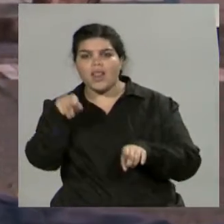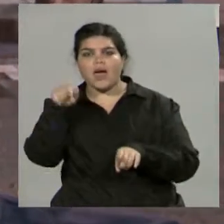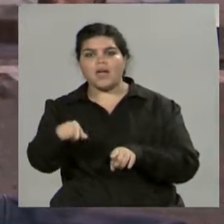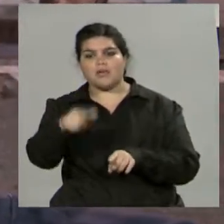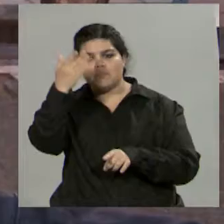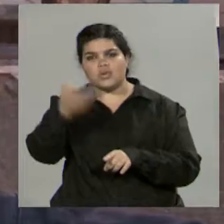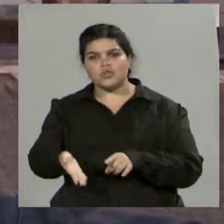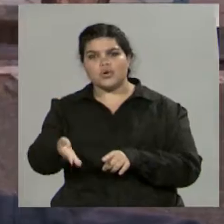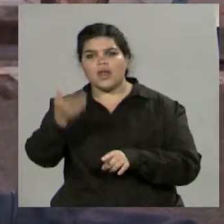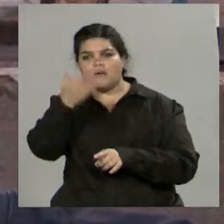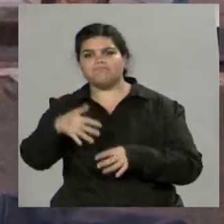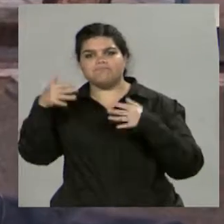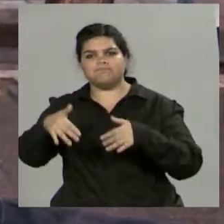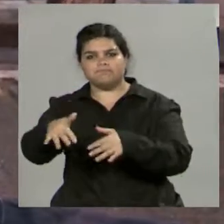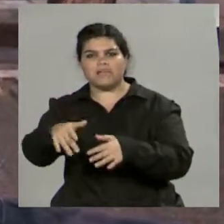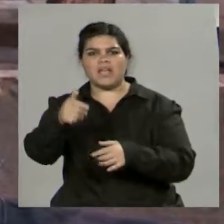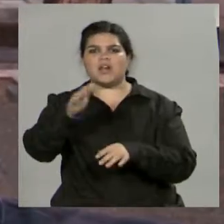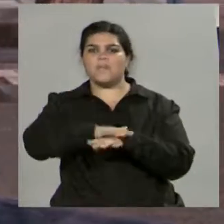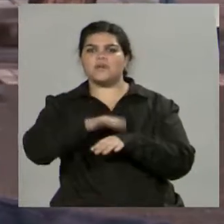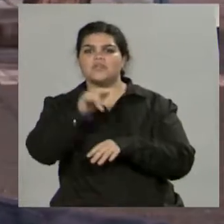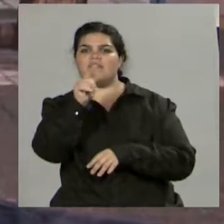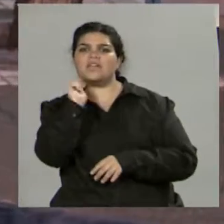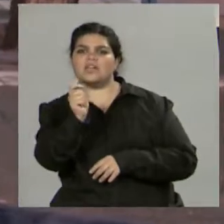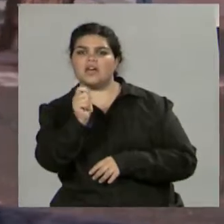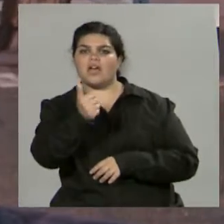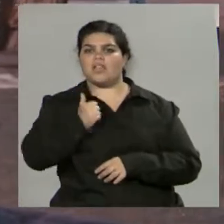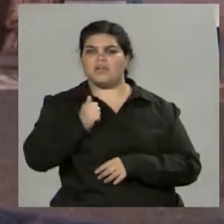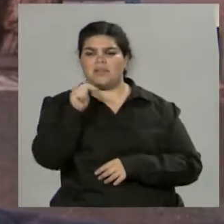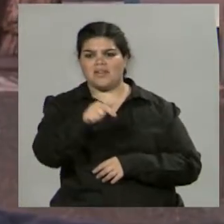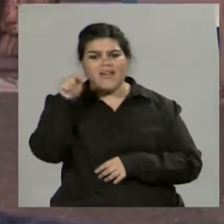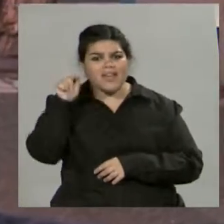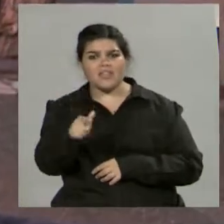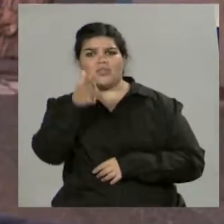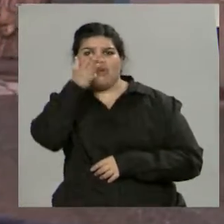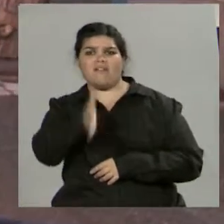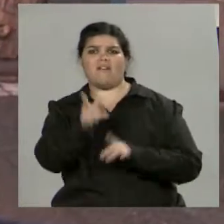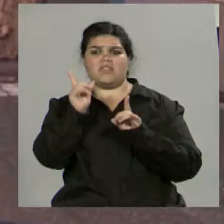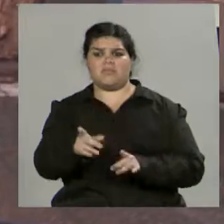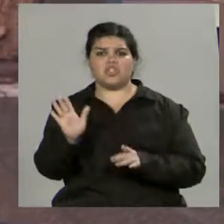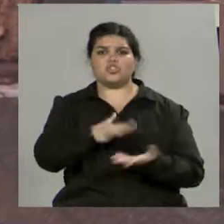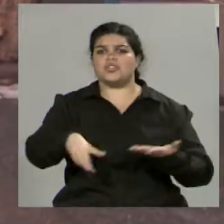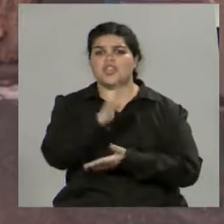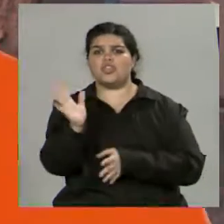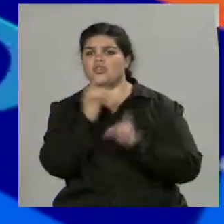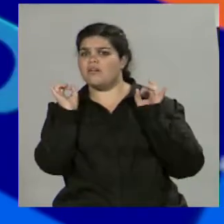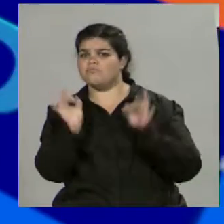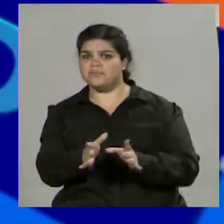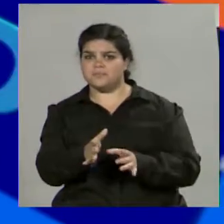manos de la gendarmería, prefectura, etc. Es enormemente grave y requiere un repudio de toda la sociedad.